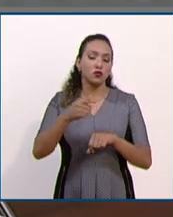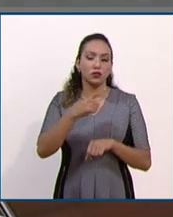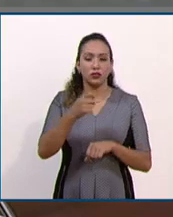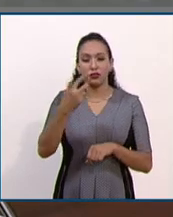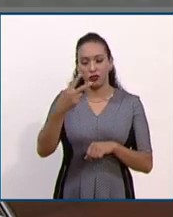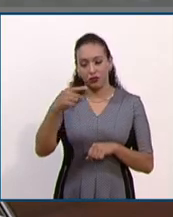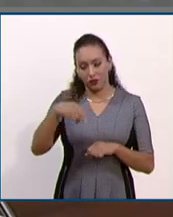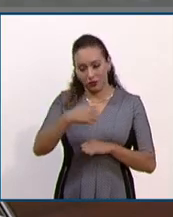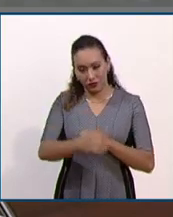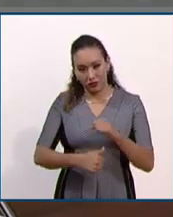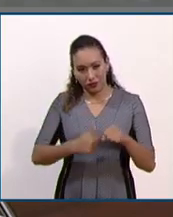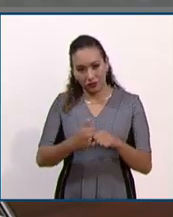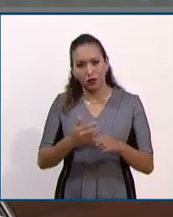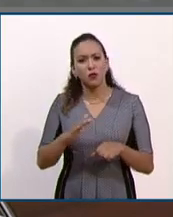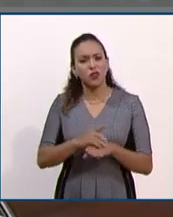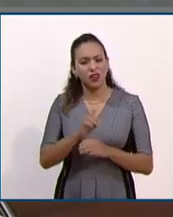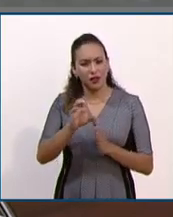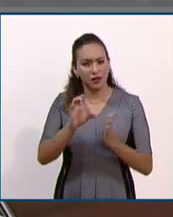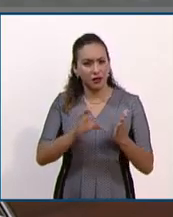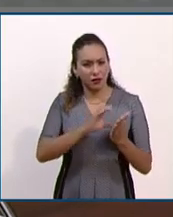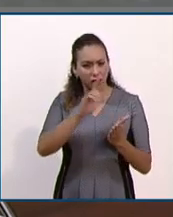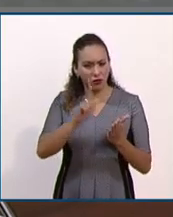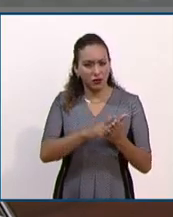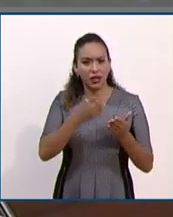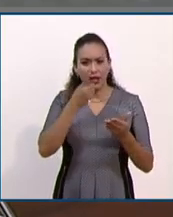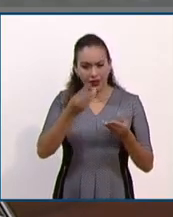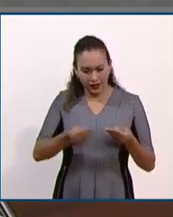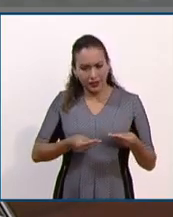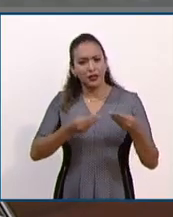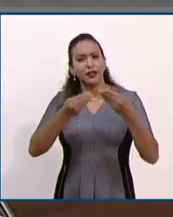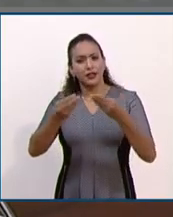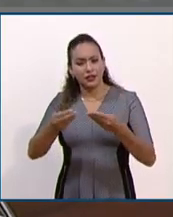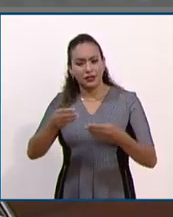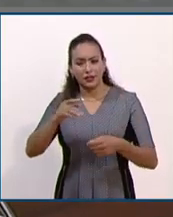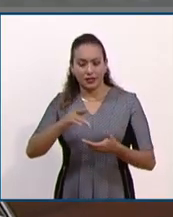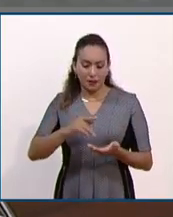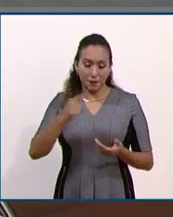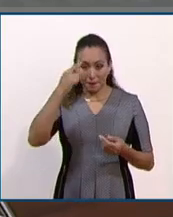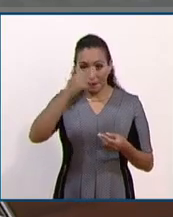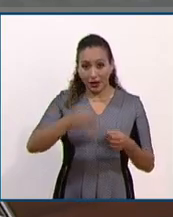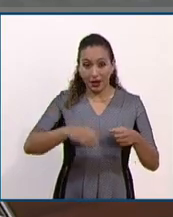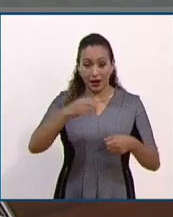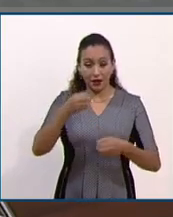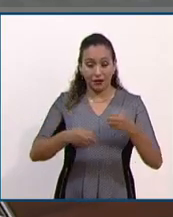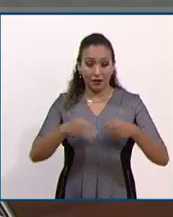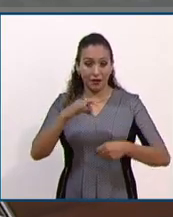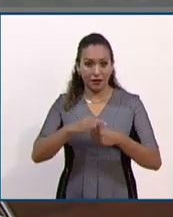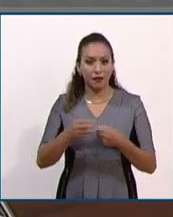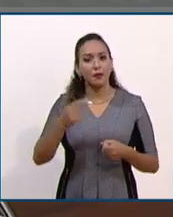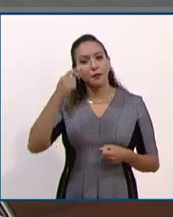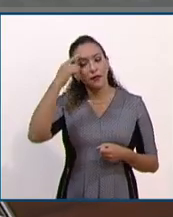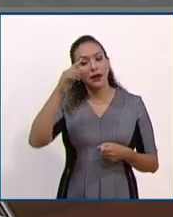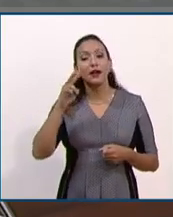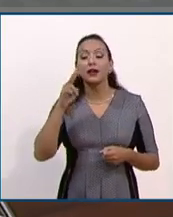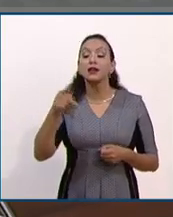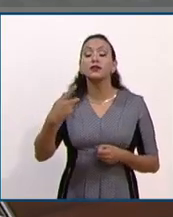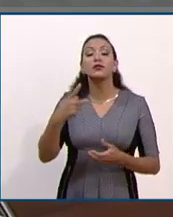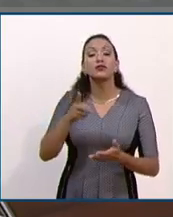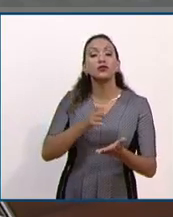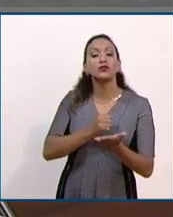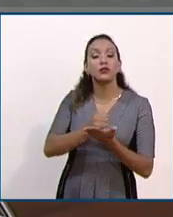año, debido a que la Constitución otorga a favor de este Tribunal Electoral una garantía institucional de que sus decisiones